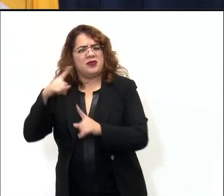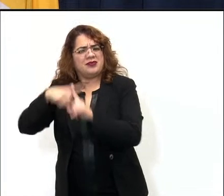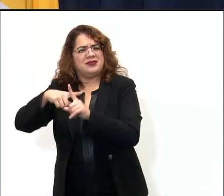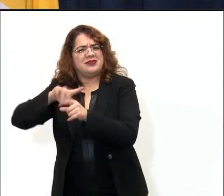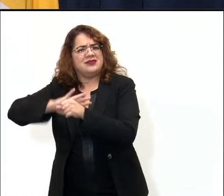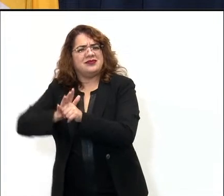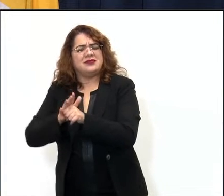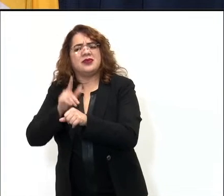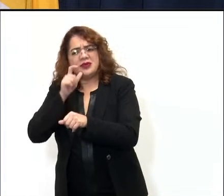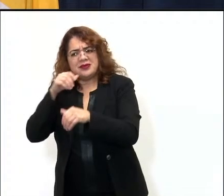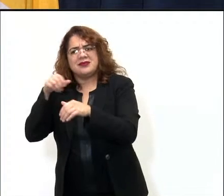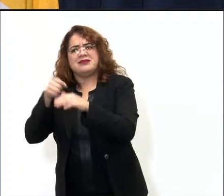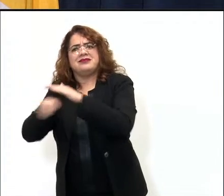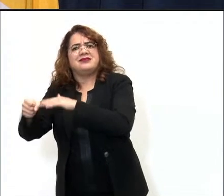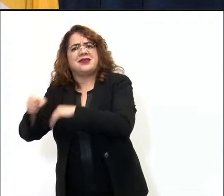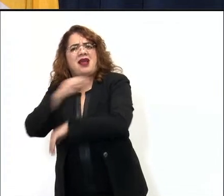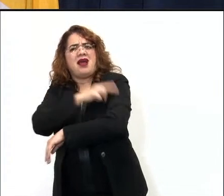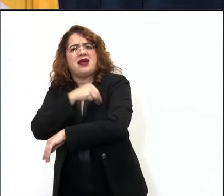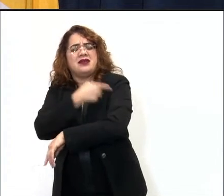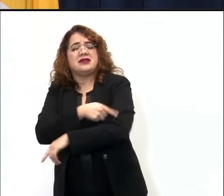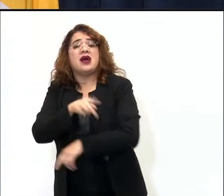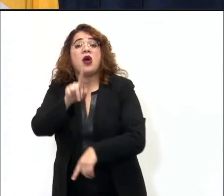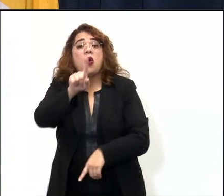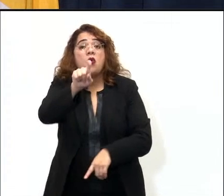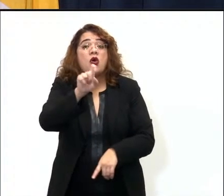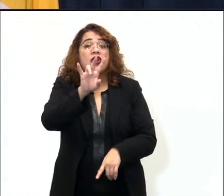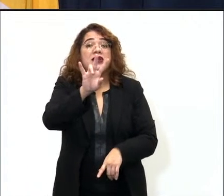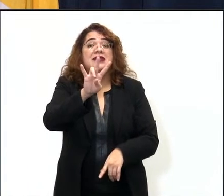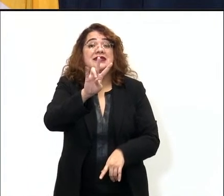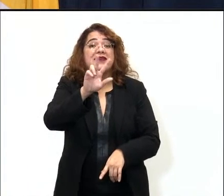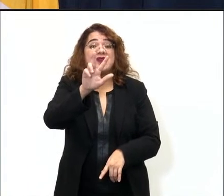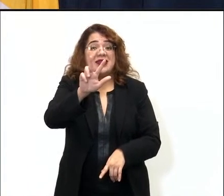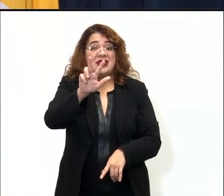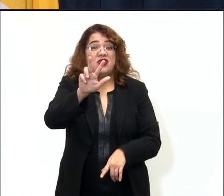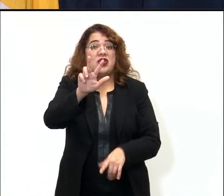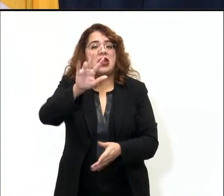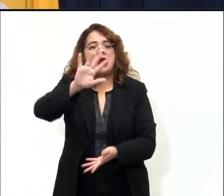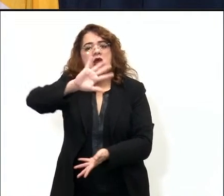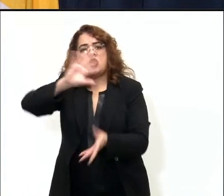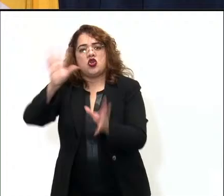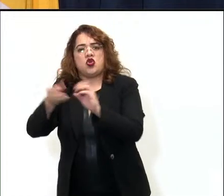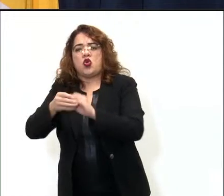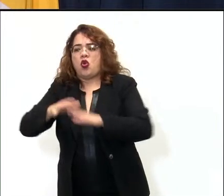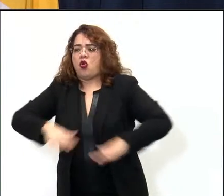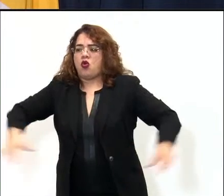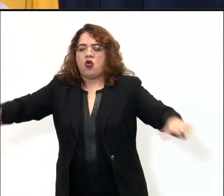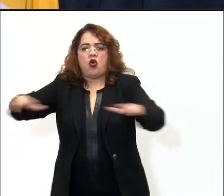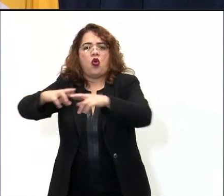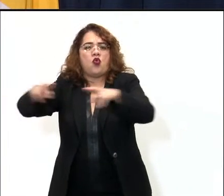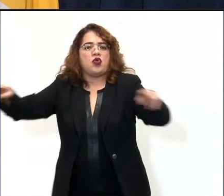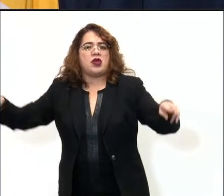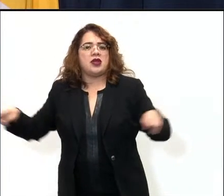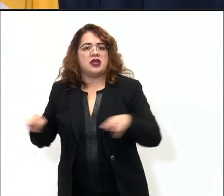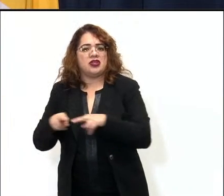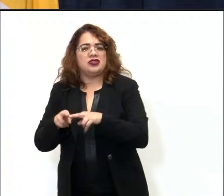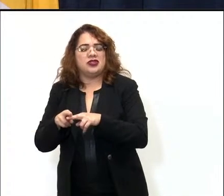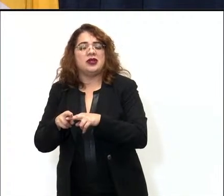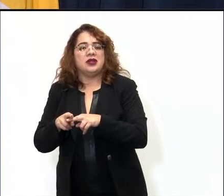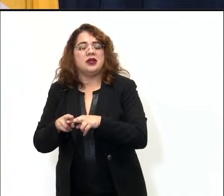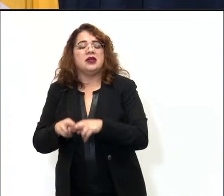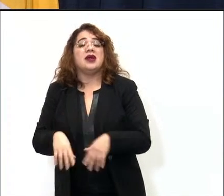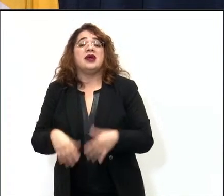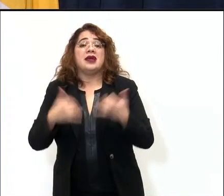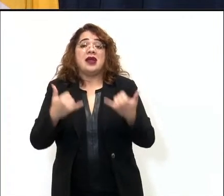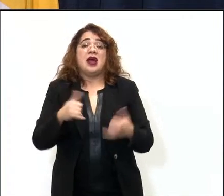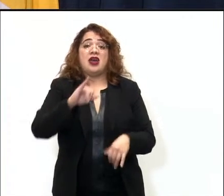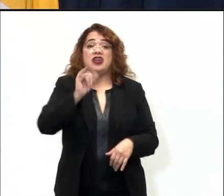estaban internados y 173 personas en hospitales en nuestra zona. Ahora estamos en el mes